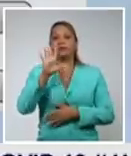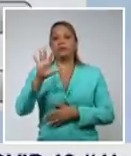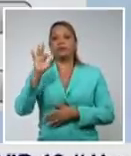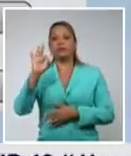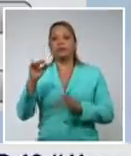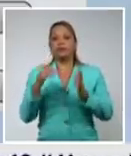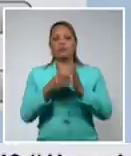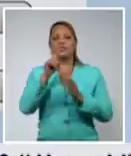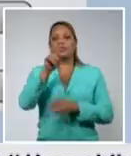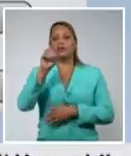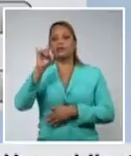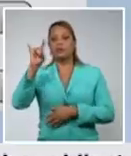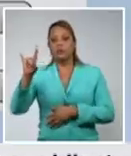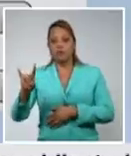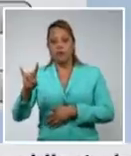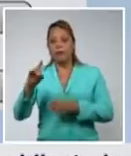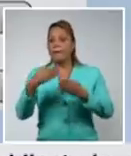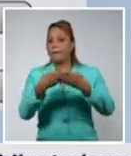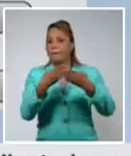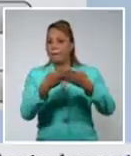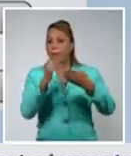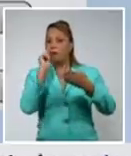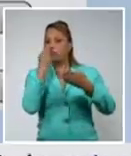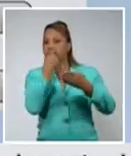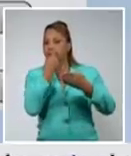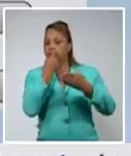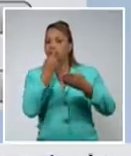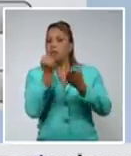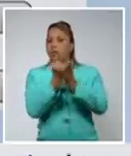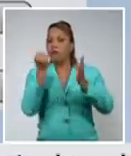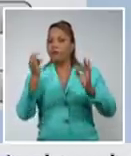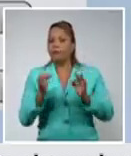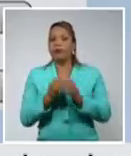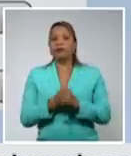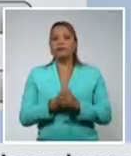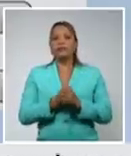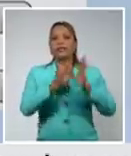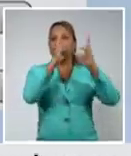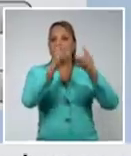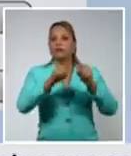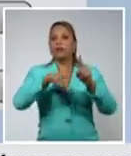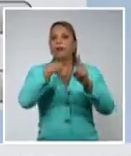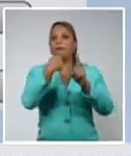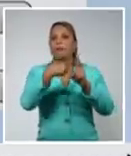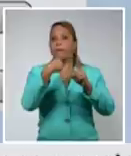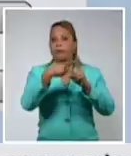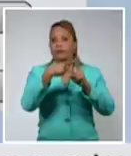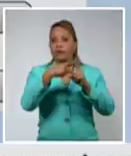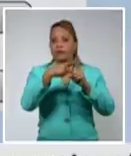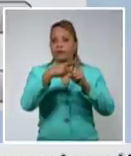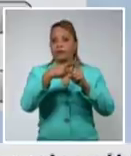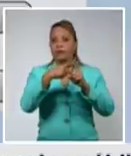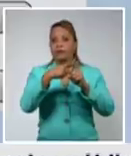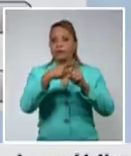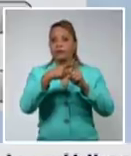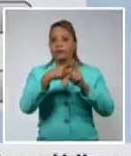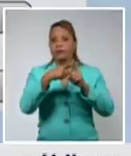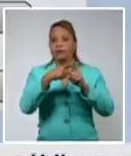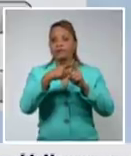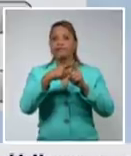2.558.109 muestras para el diagnóstico de la enfermedad, y han resultado positivas a la COVID-19,